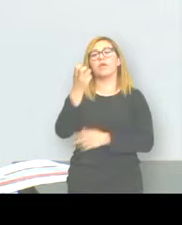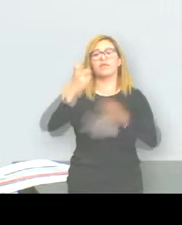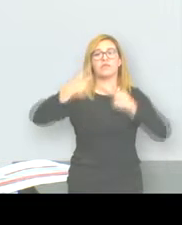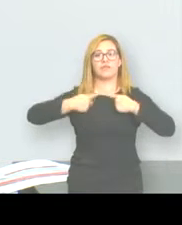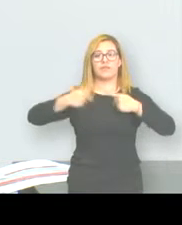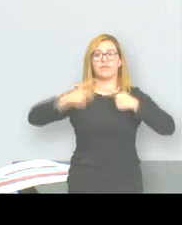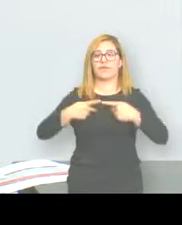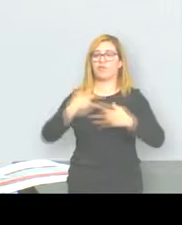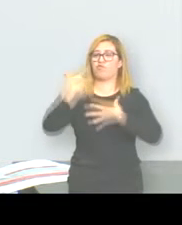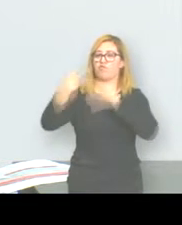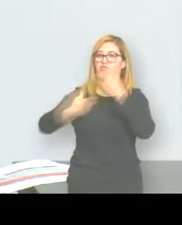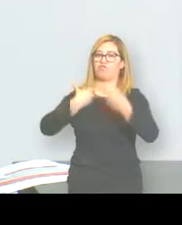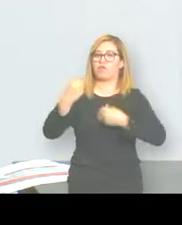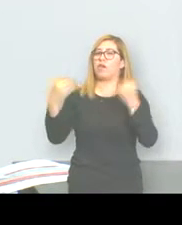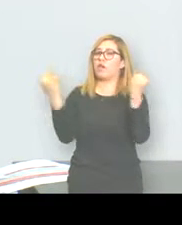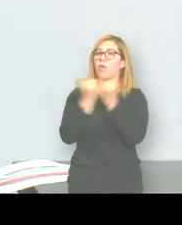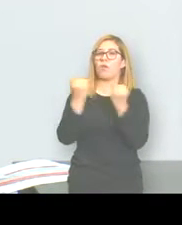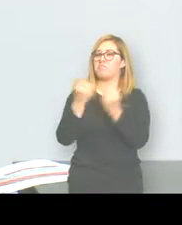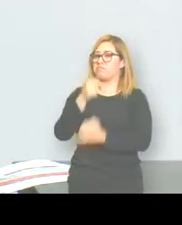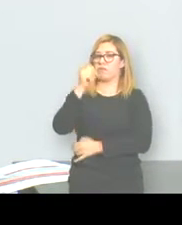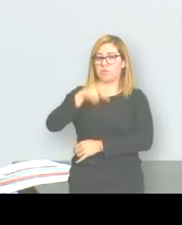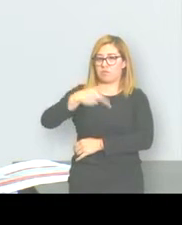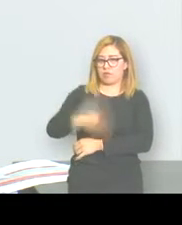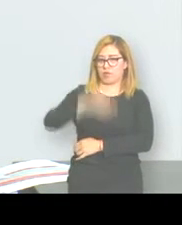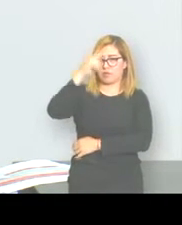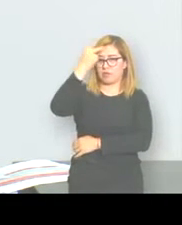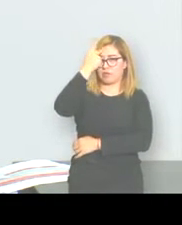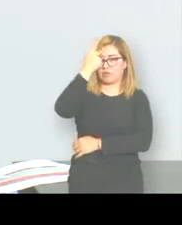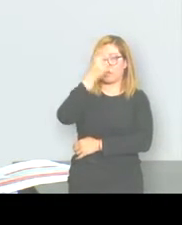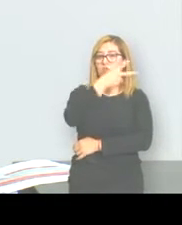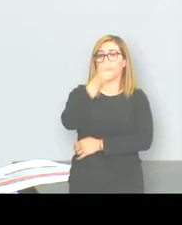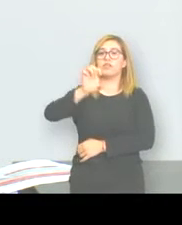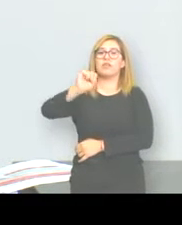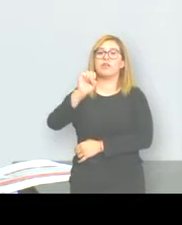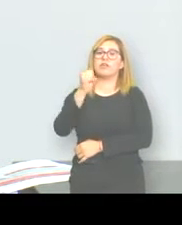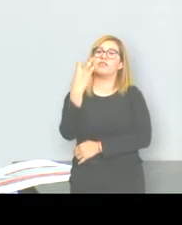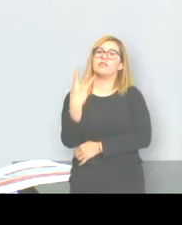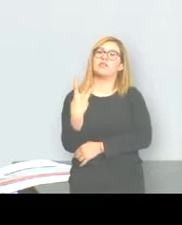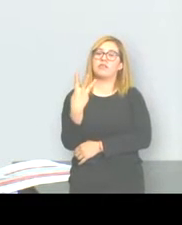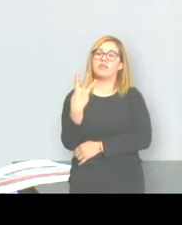personas. Lo mismo ocurrió aquí en San Luis Potosí,